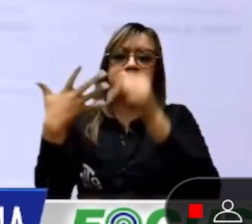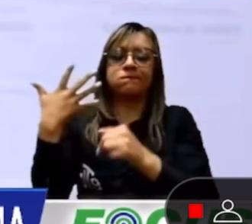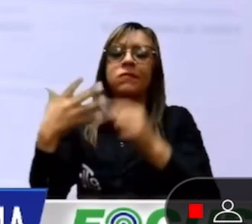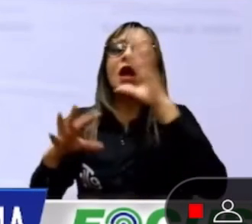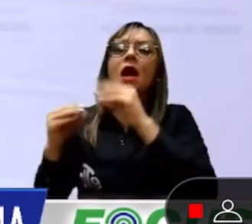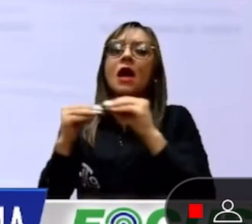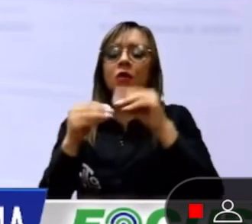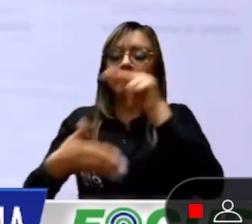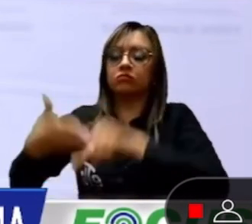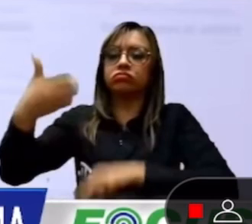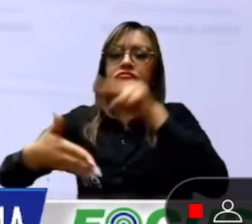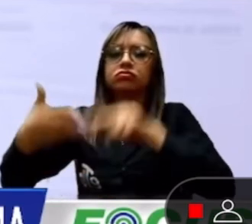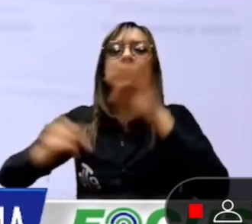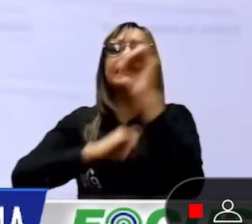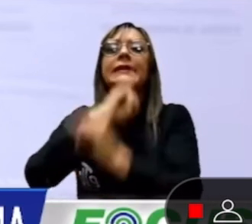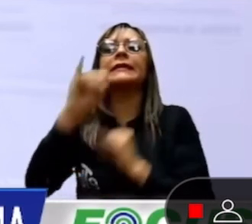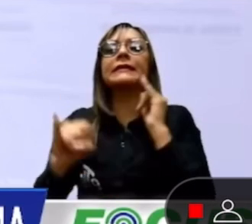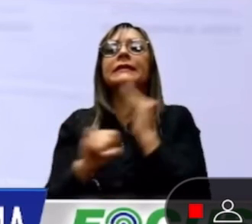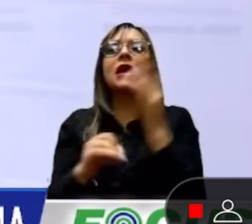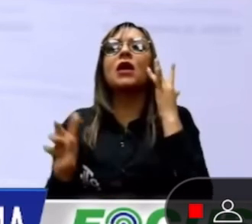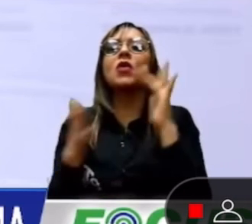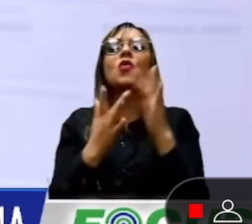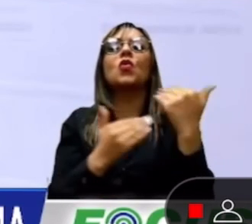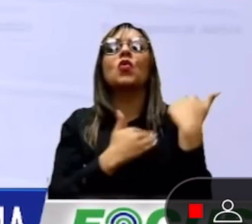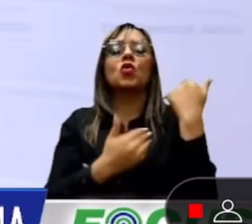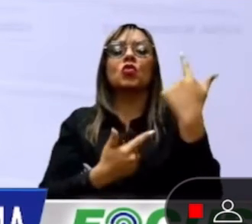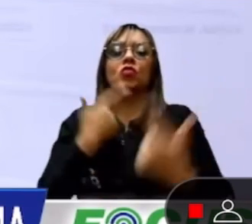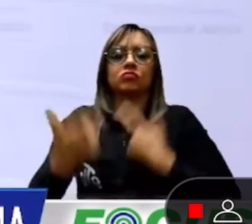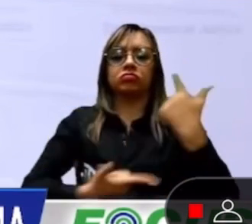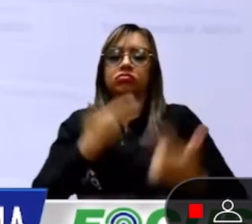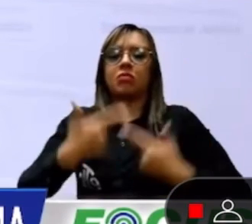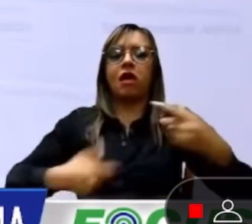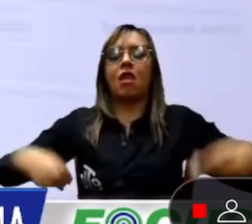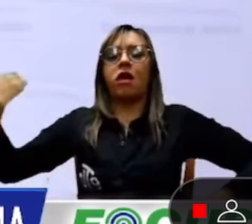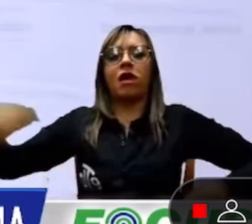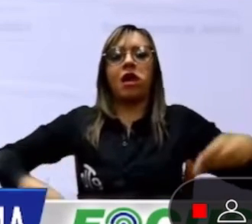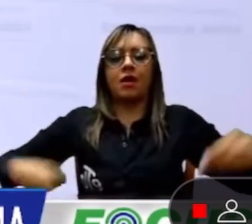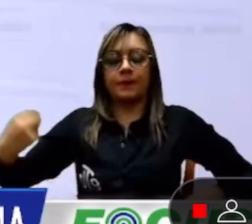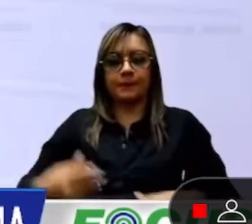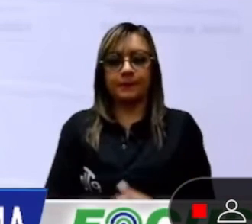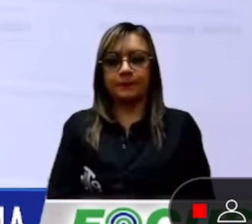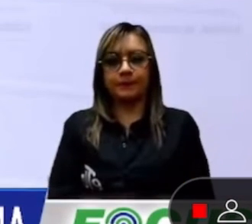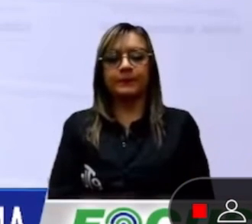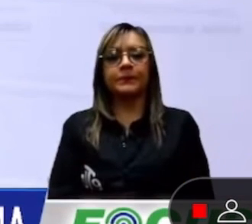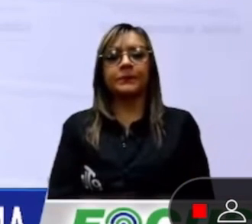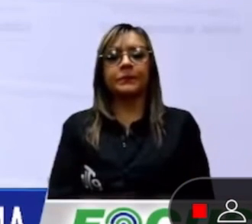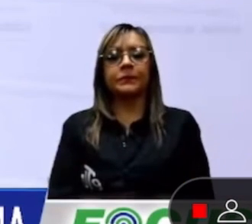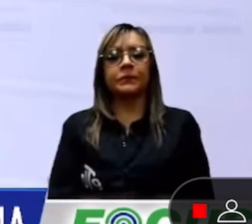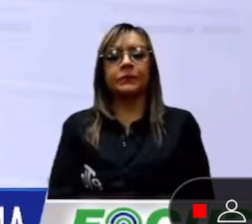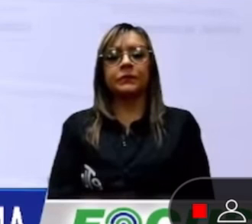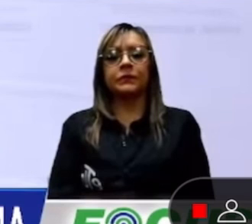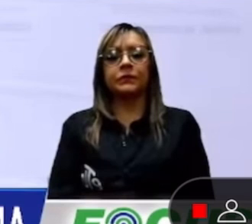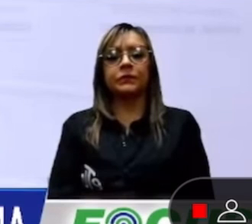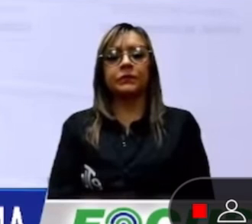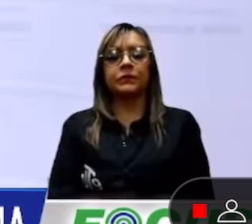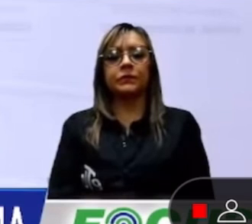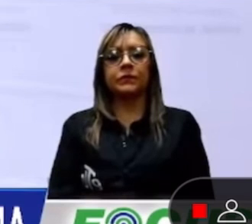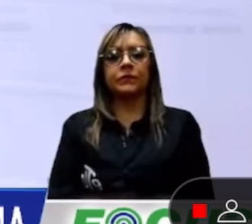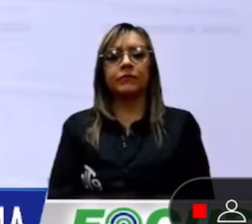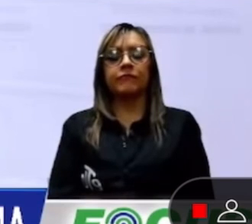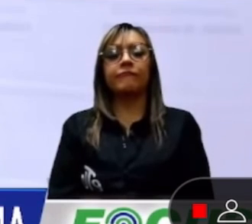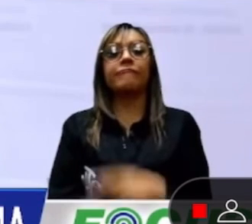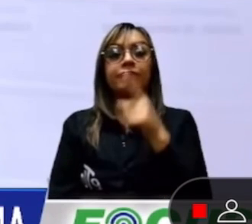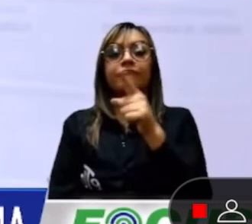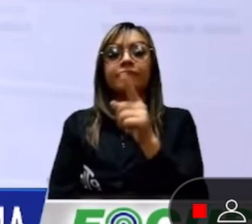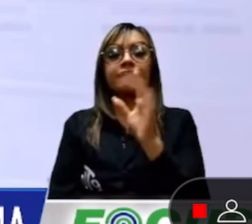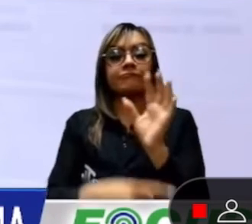tratados internacionales en su compromiso de la lucha contra la corrupción y ha